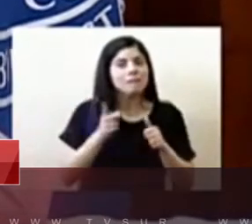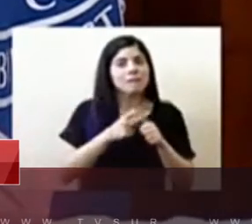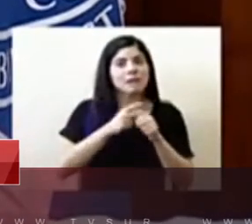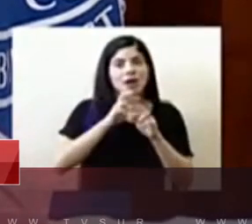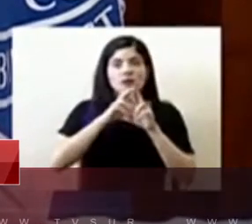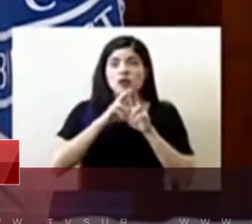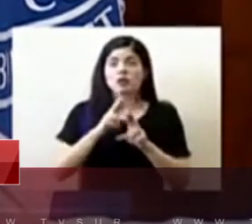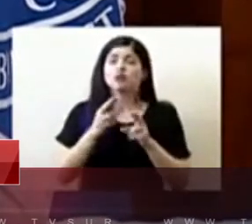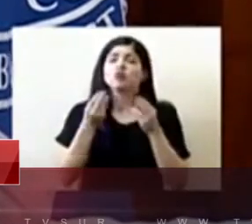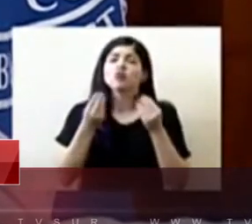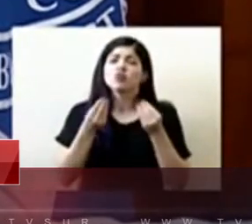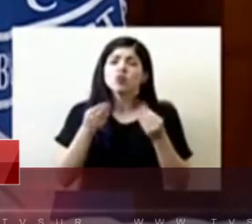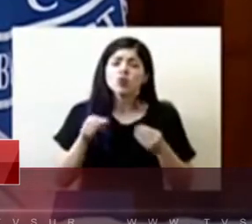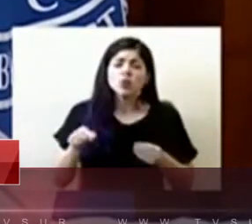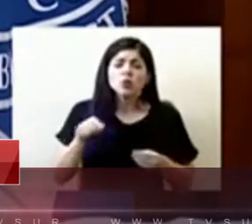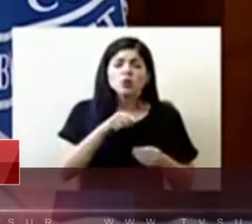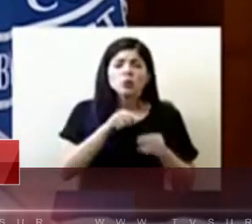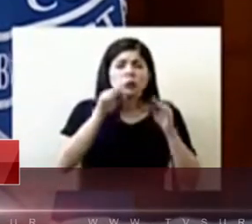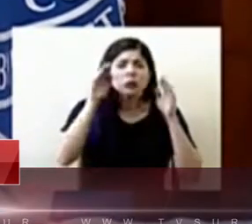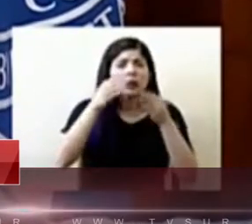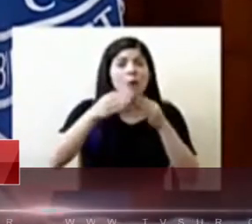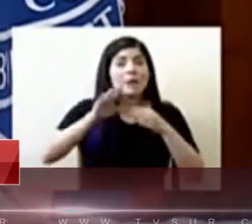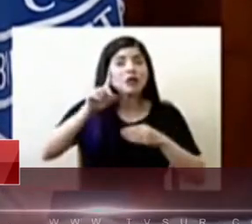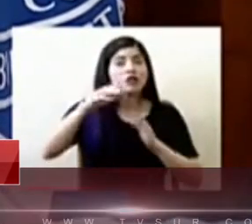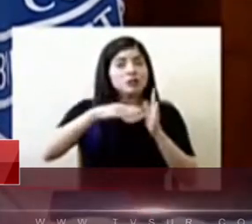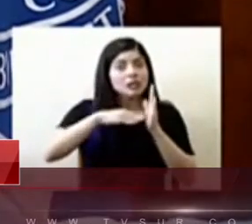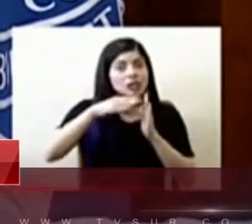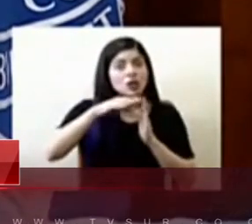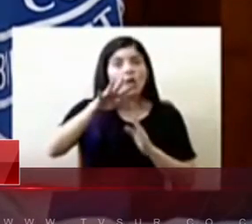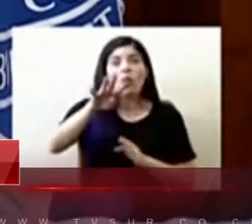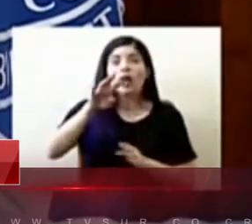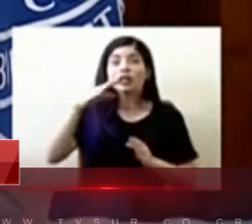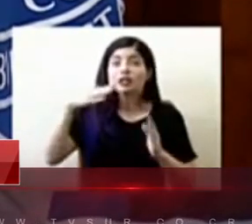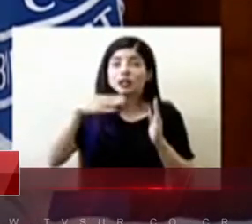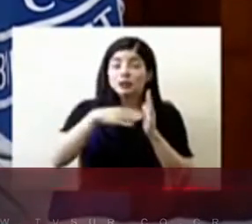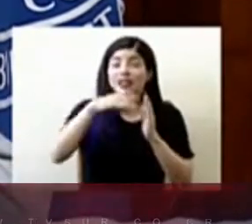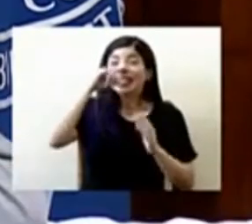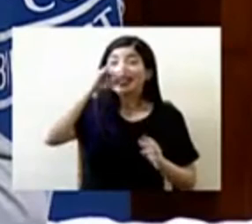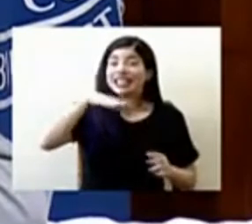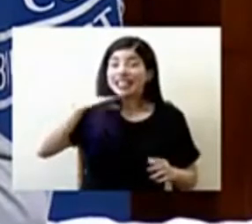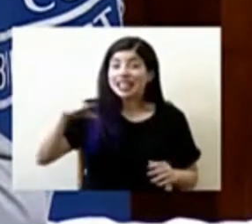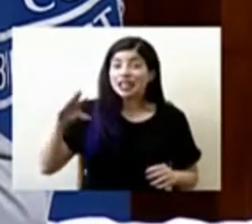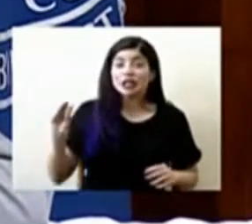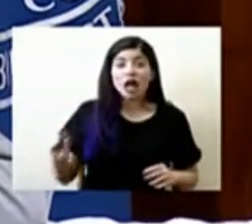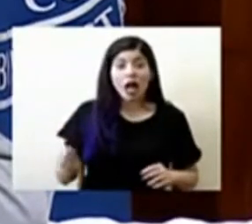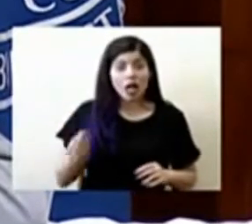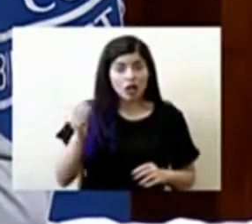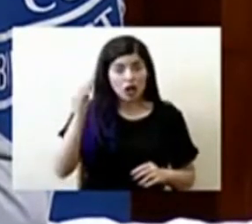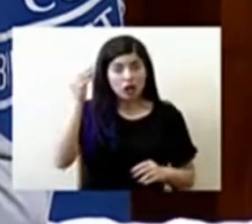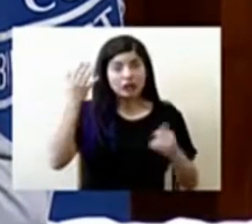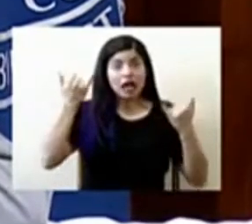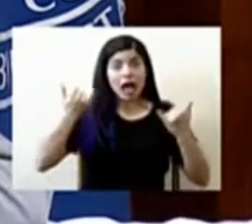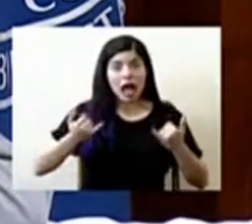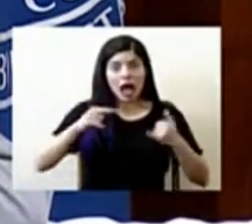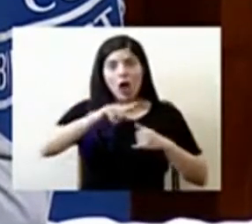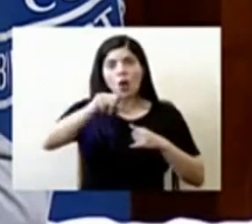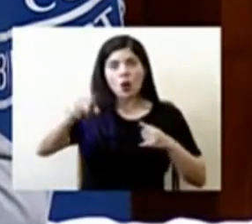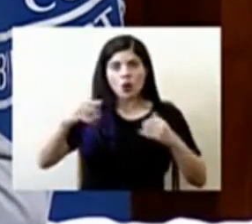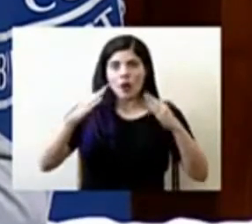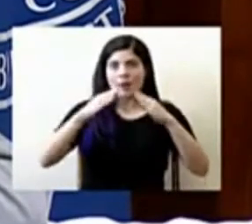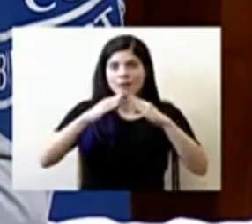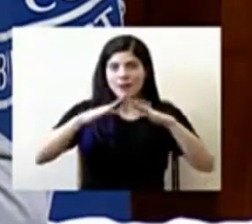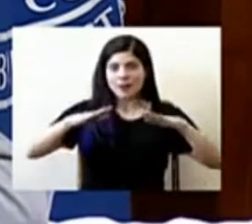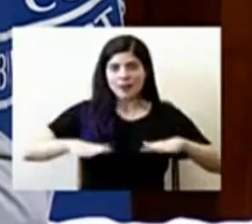muchas de ellas van dirigidas al más de 1.400.000 niños y niñas y adolescentes que están en el territorio